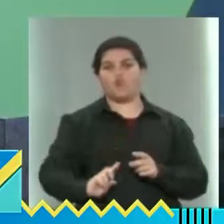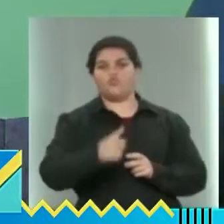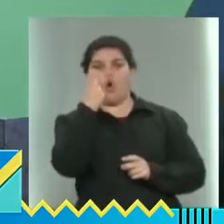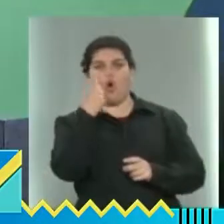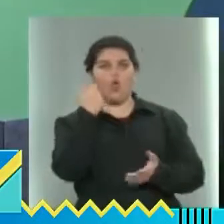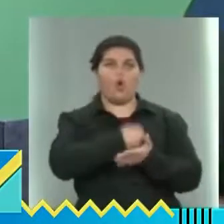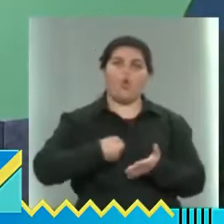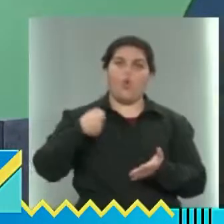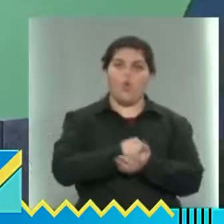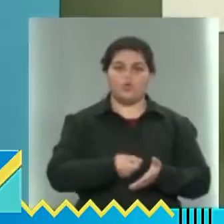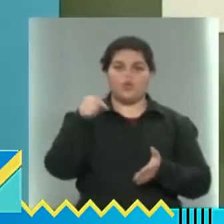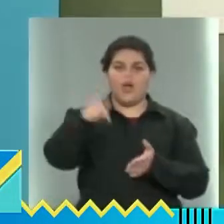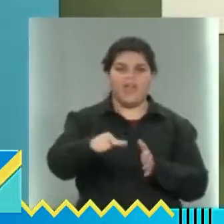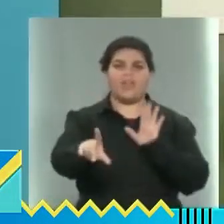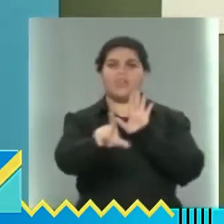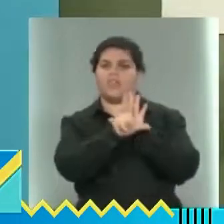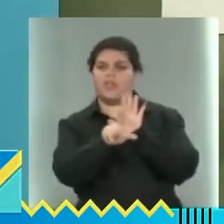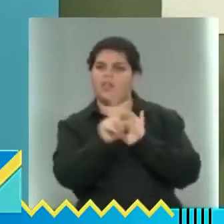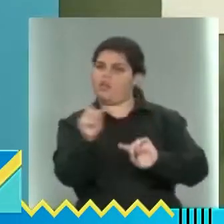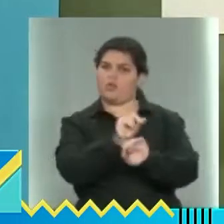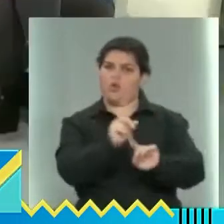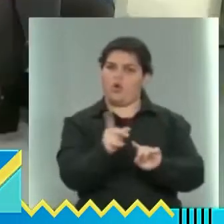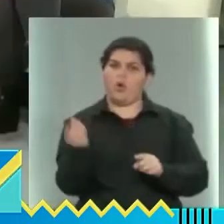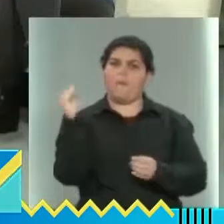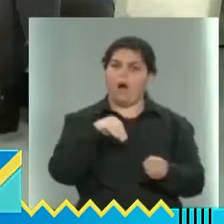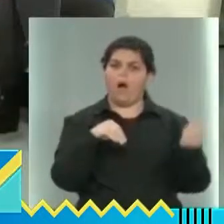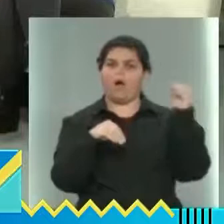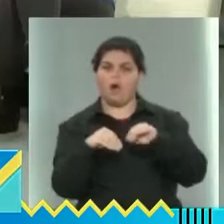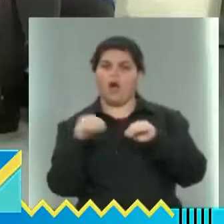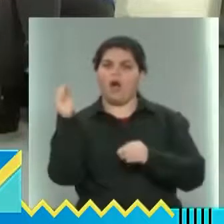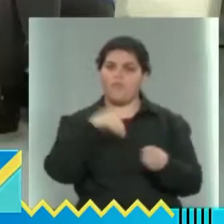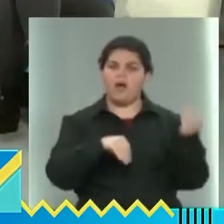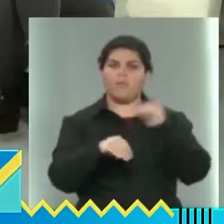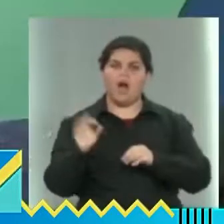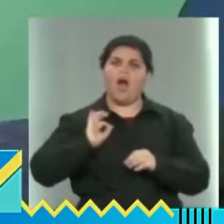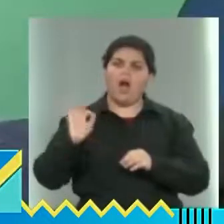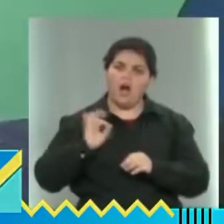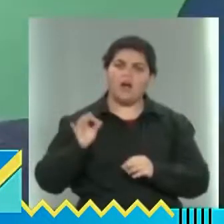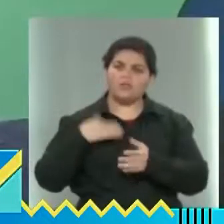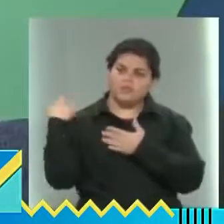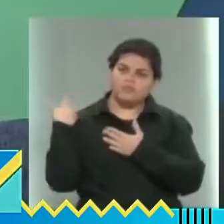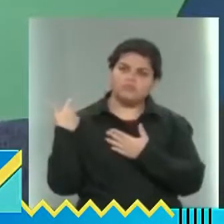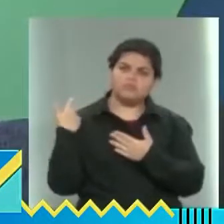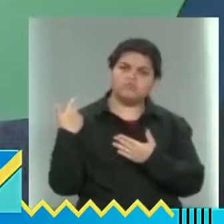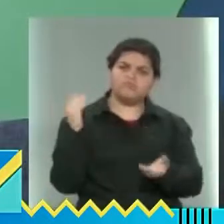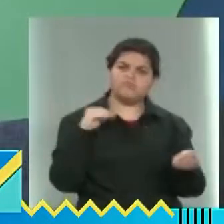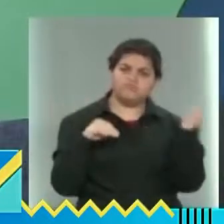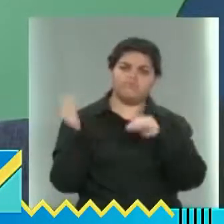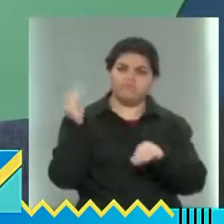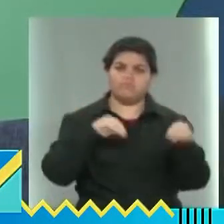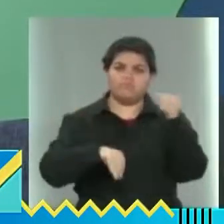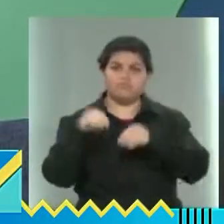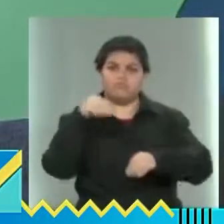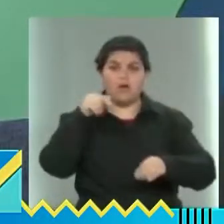lucha por esta ley, sino tiene que ver con la suma de muchas luchas y que justamente